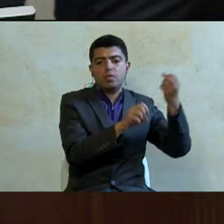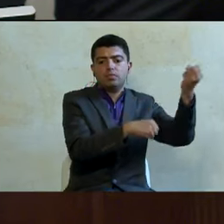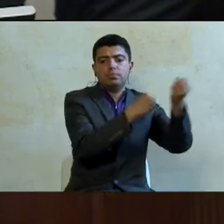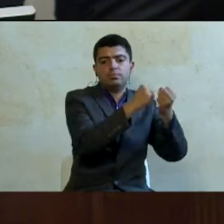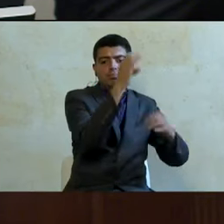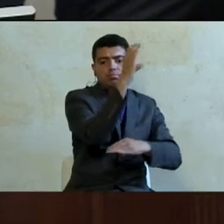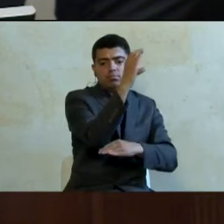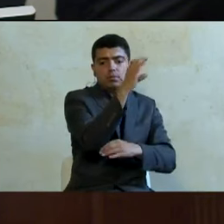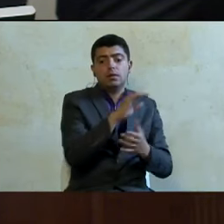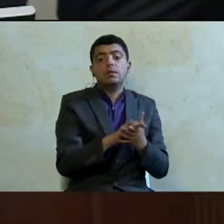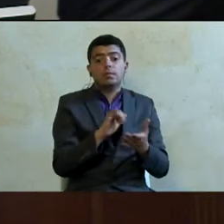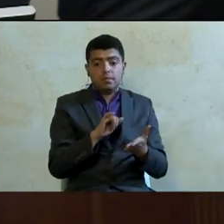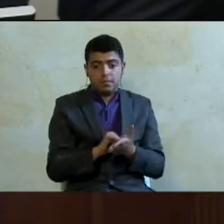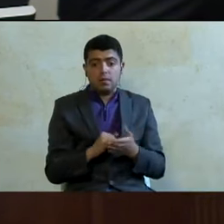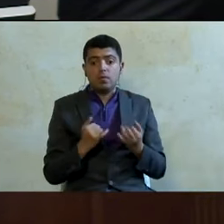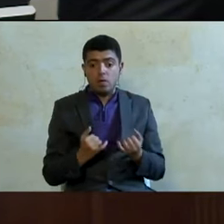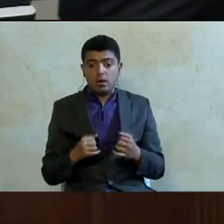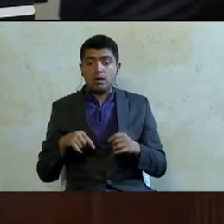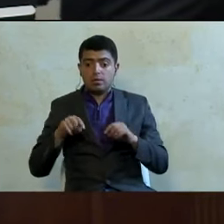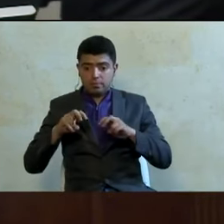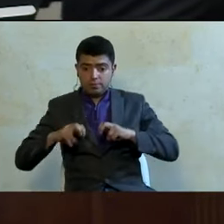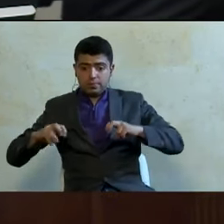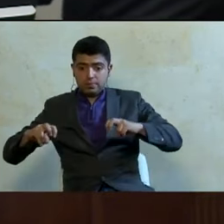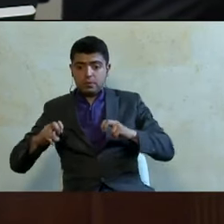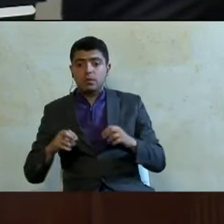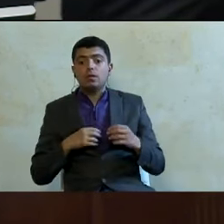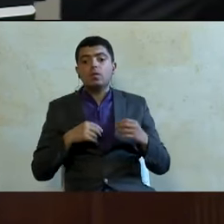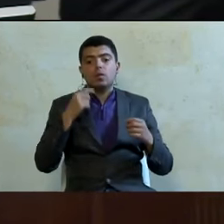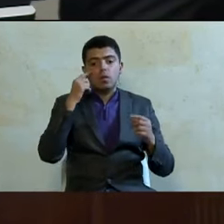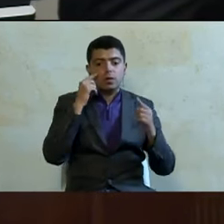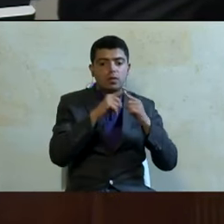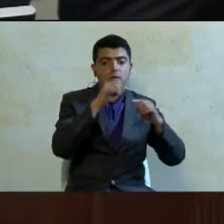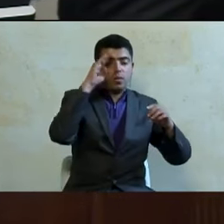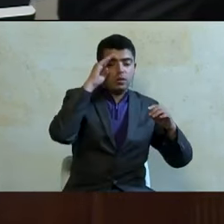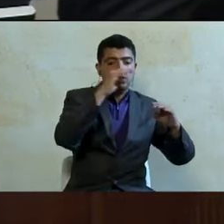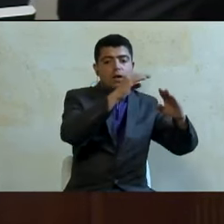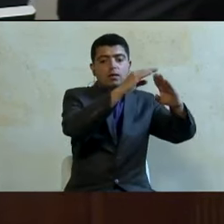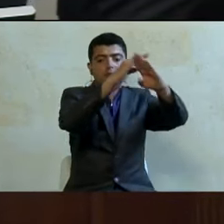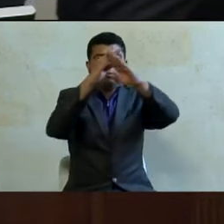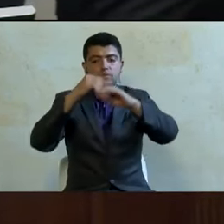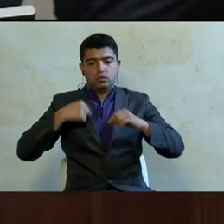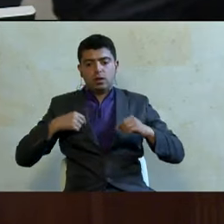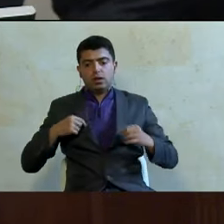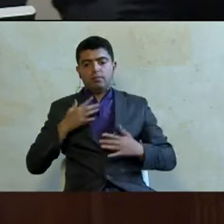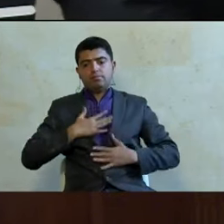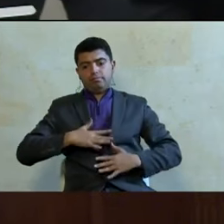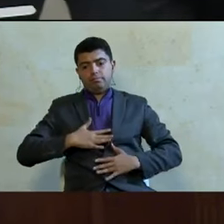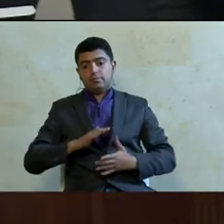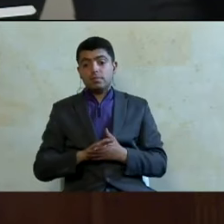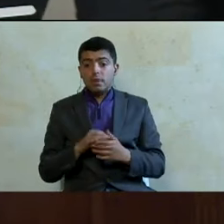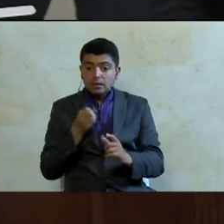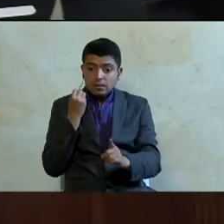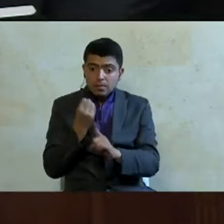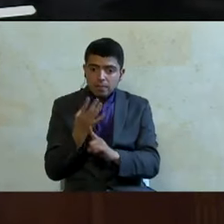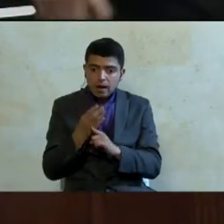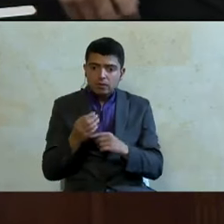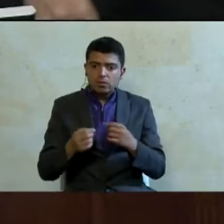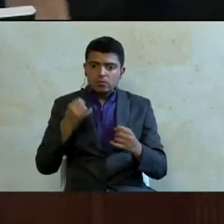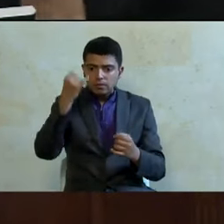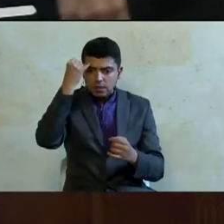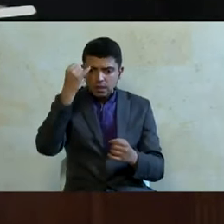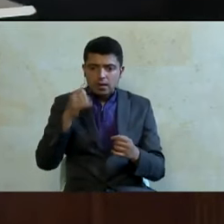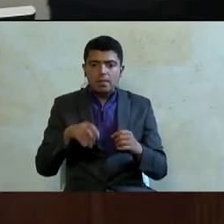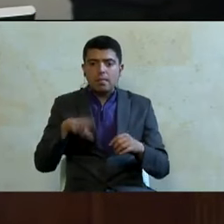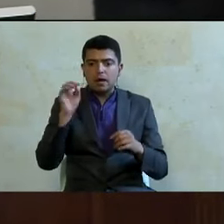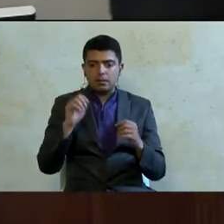lo dije cuidar a mucho a los que estamos aquí sentados debido al anterior el impacto social de esta iniciativa va más allá de una simple modificación